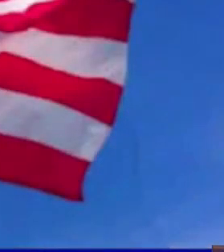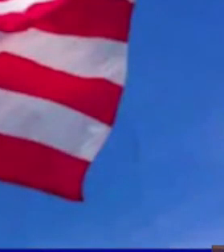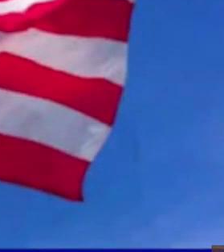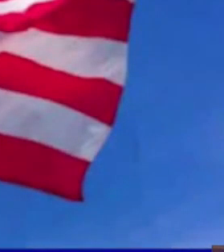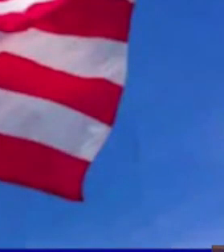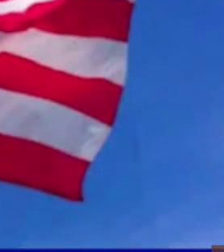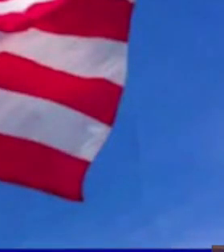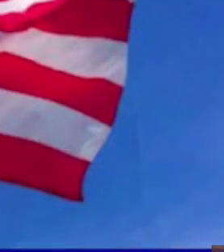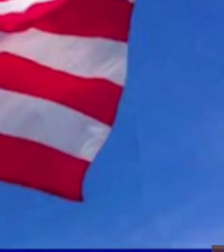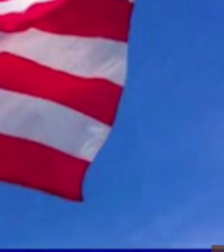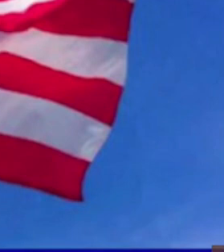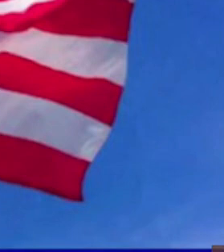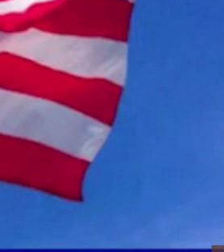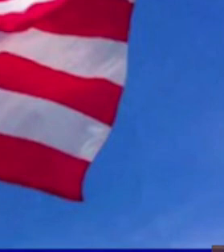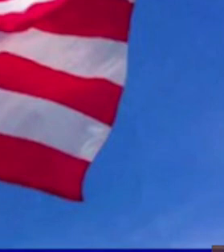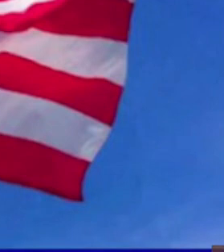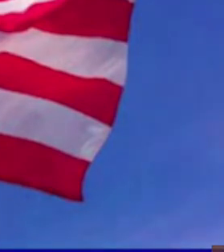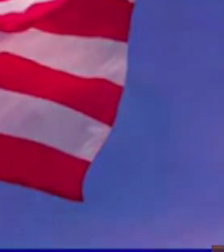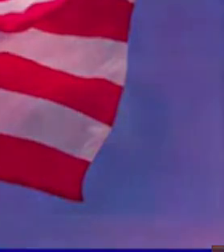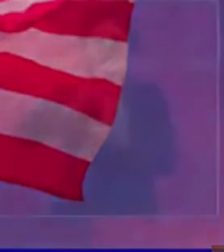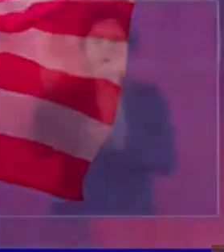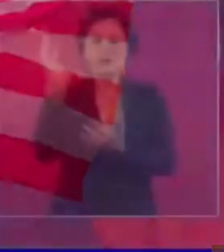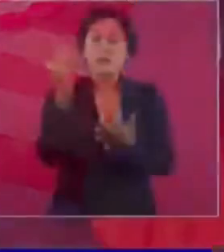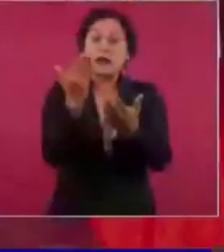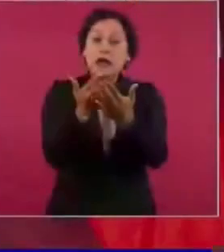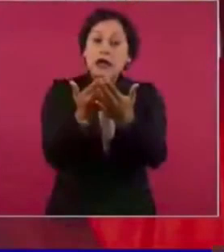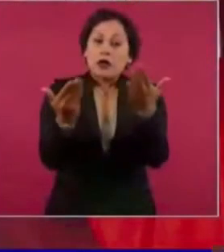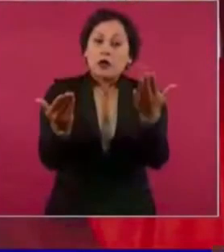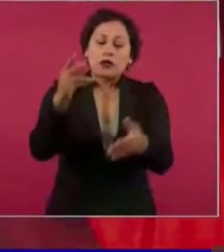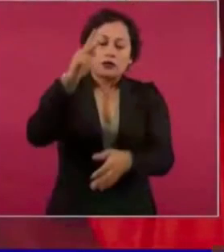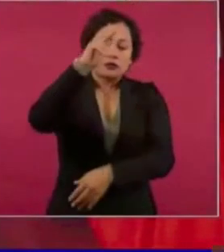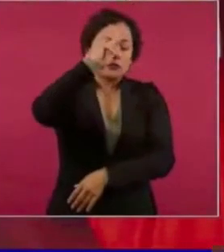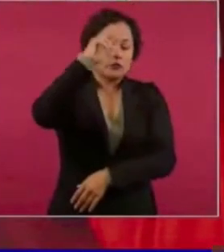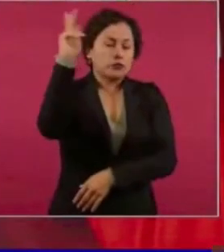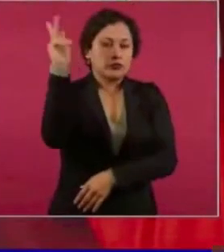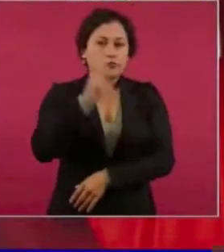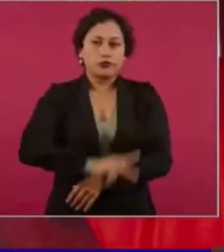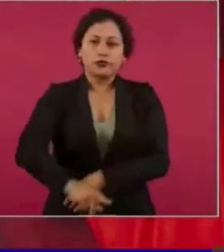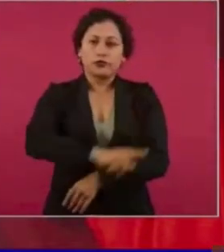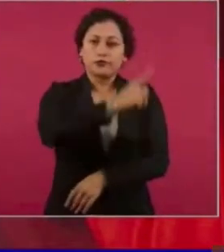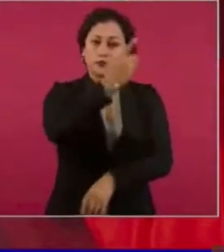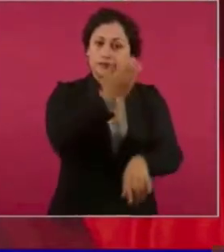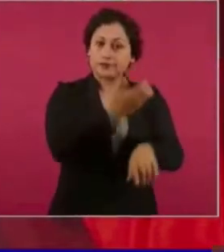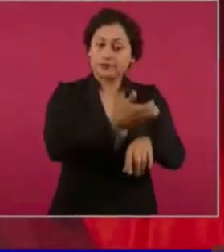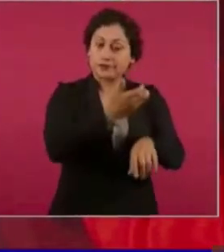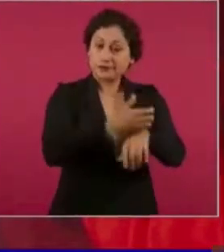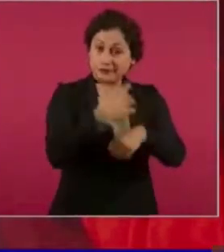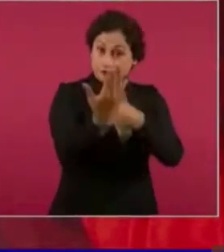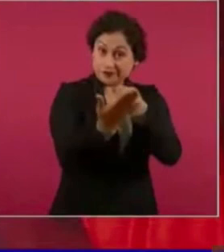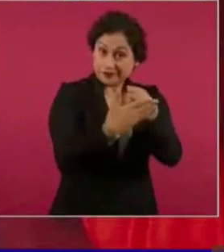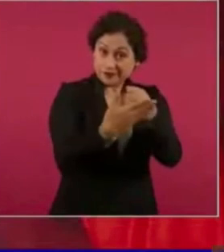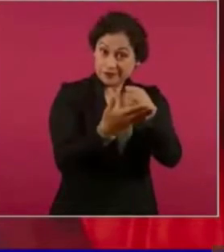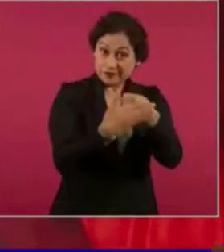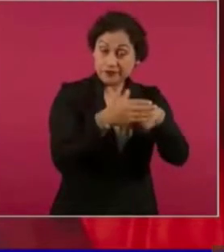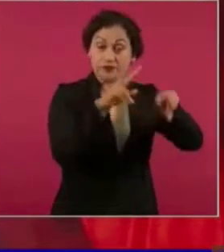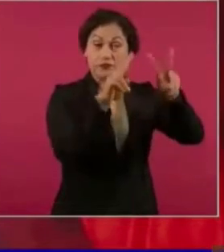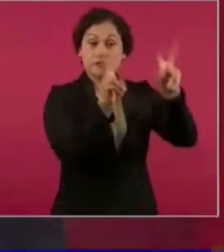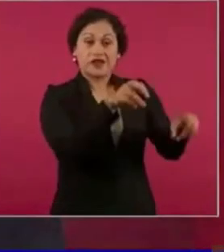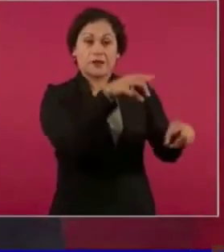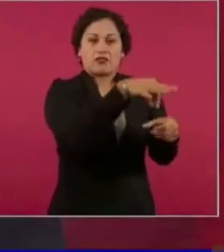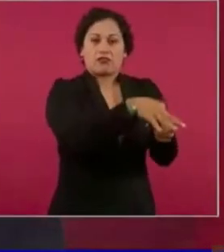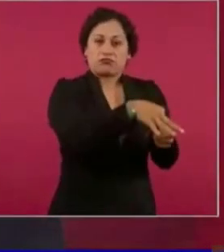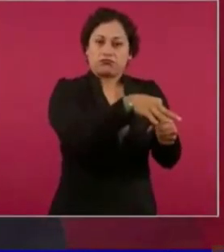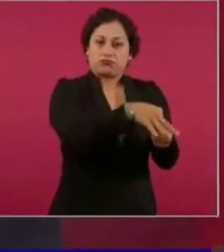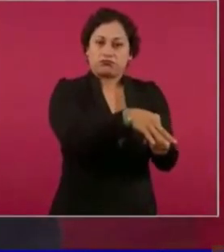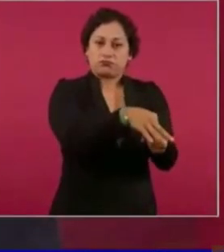hoy el presidente Andrés Manuel López Obrador les recordó a ambos que los gobiernos estatales no pueden